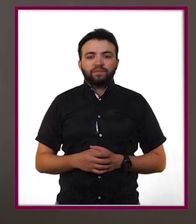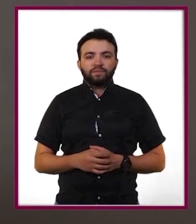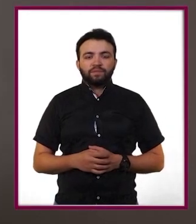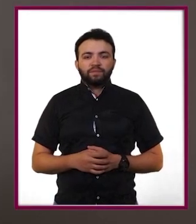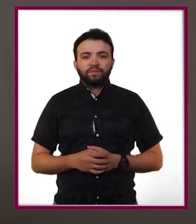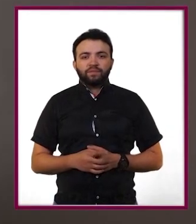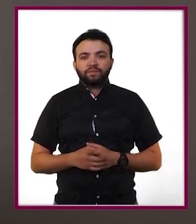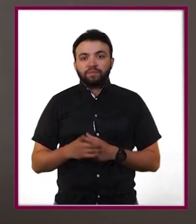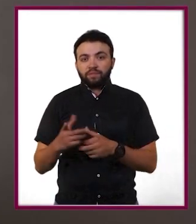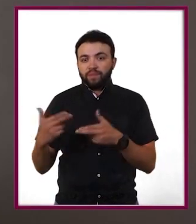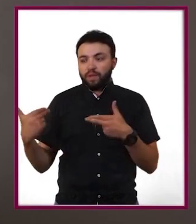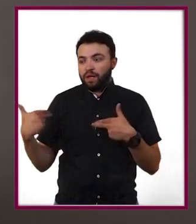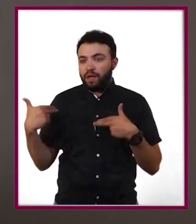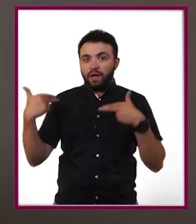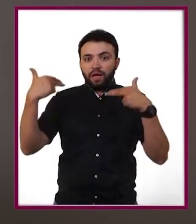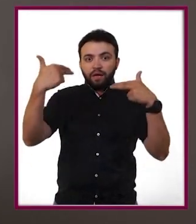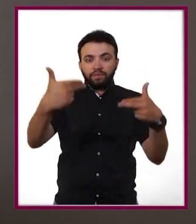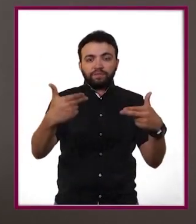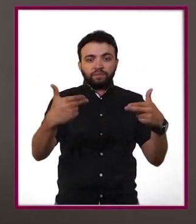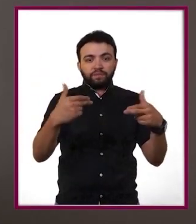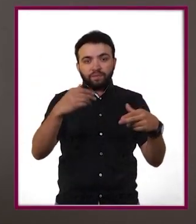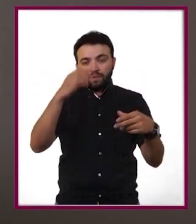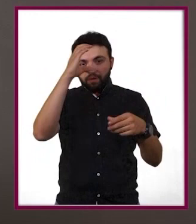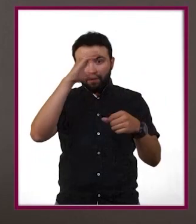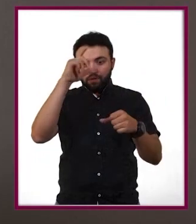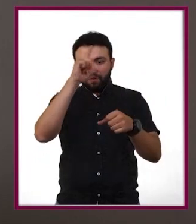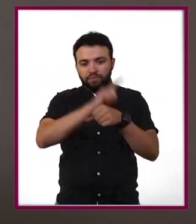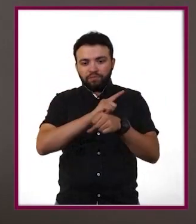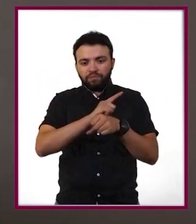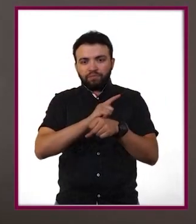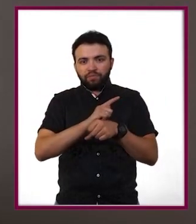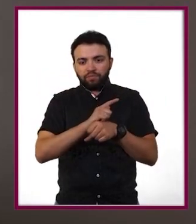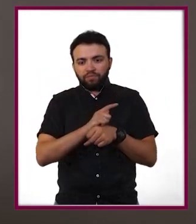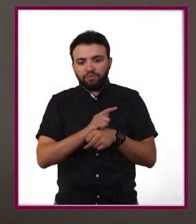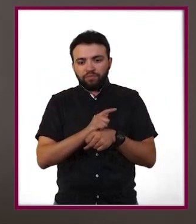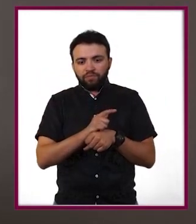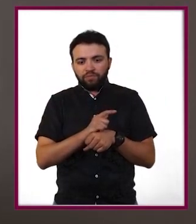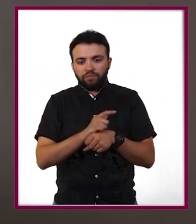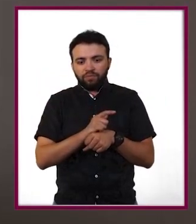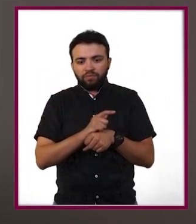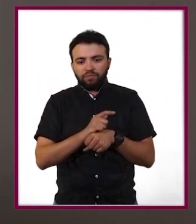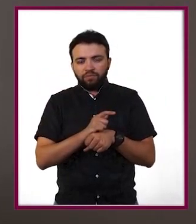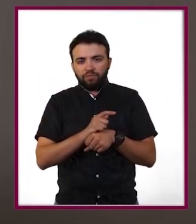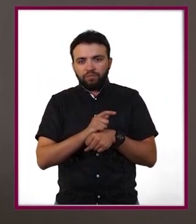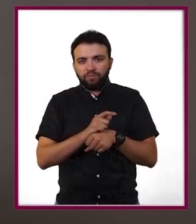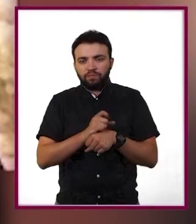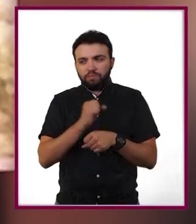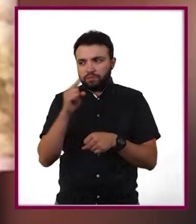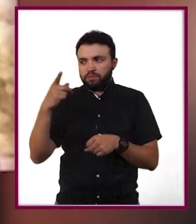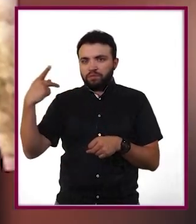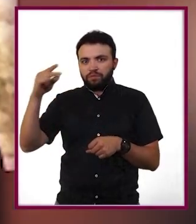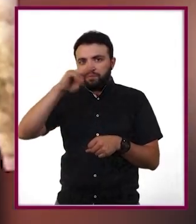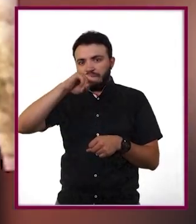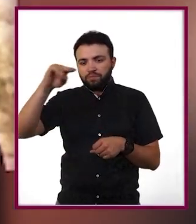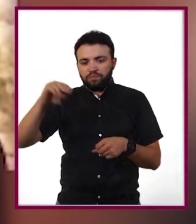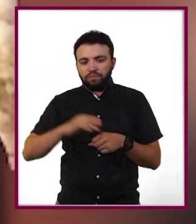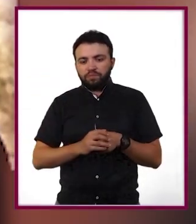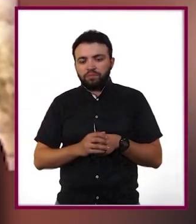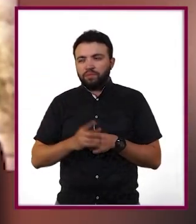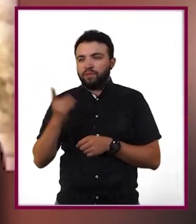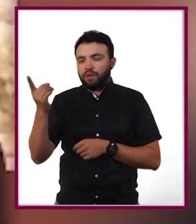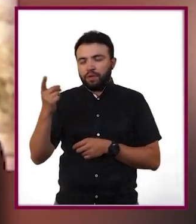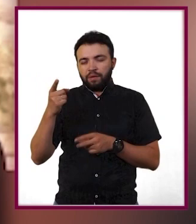¿Por qué considera que fue nombrado patrimonio artístico? ¿Qué implicaciones tiene esa clasificación? Lo que sucede es